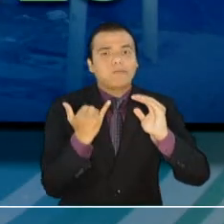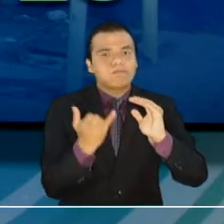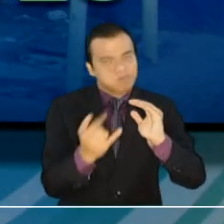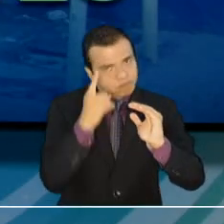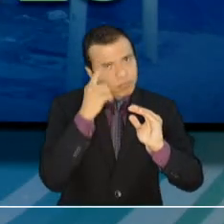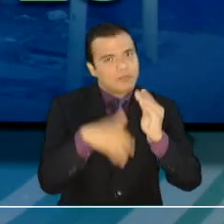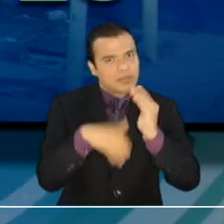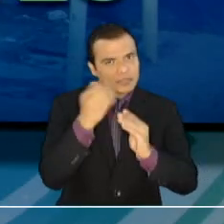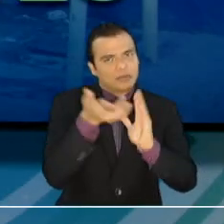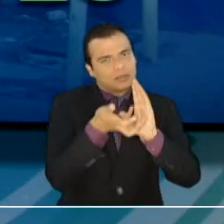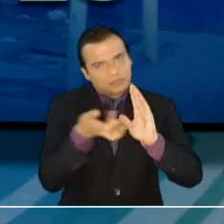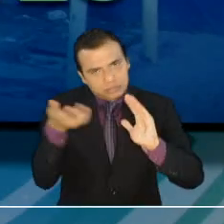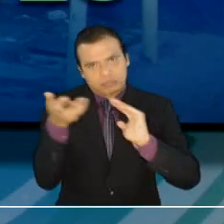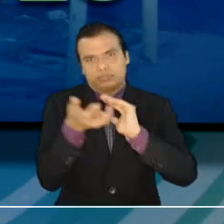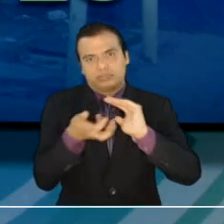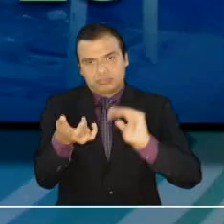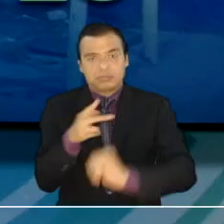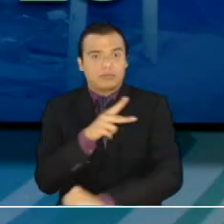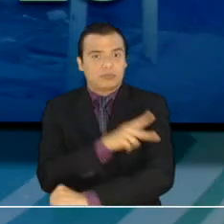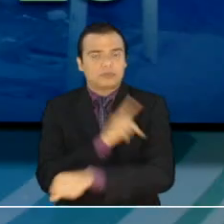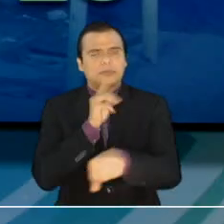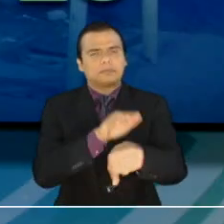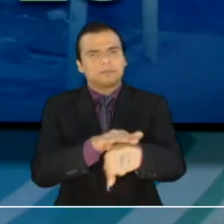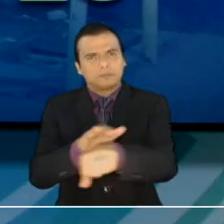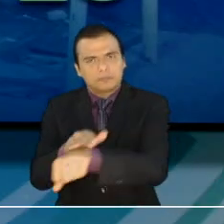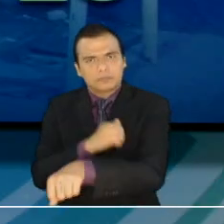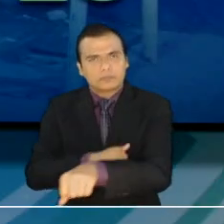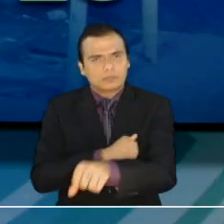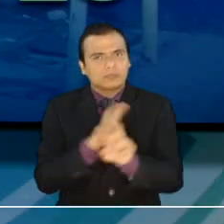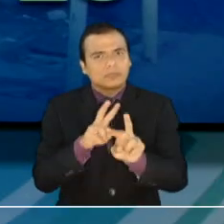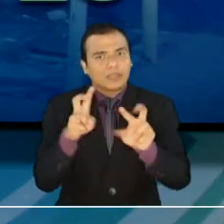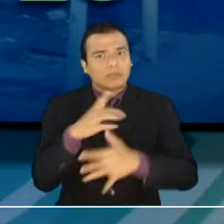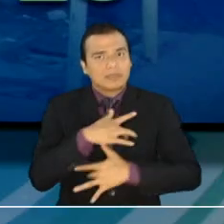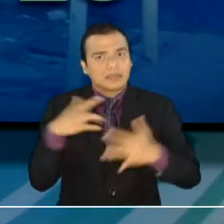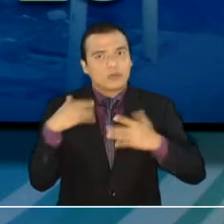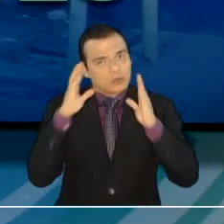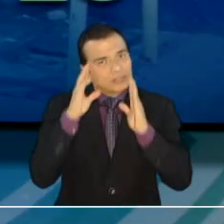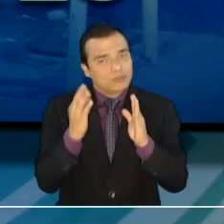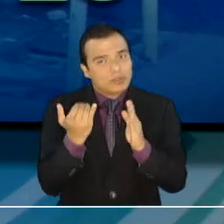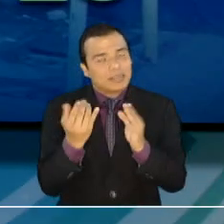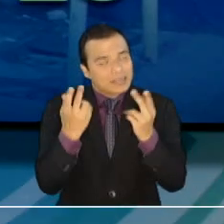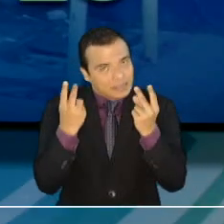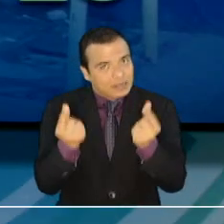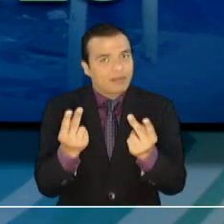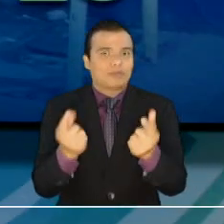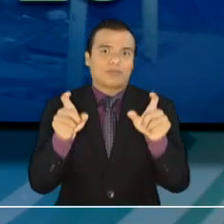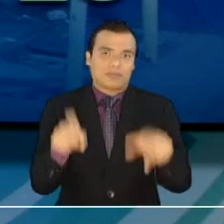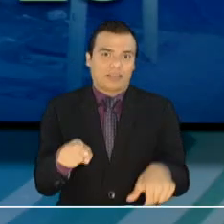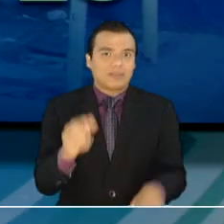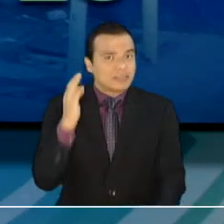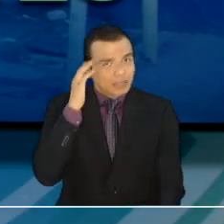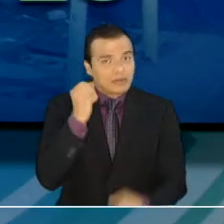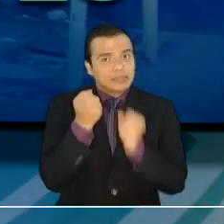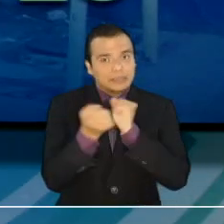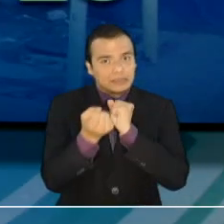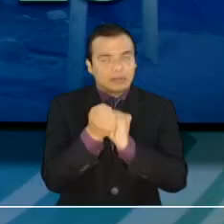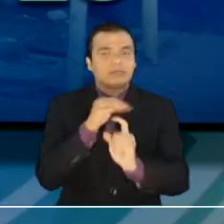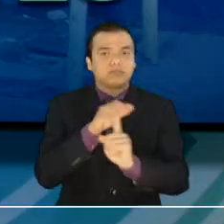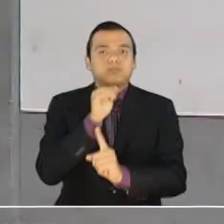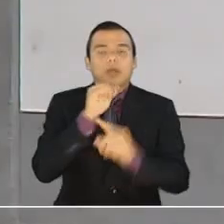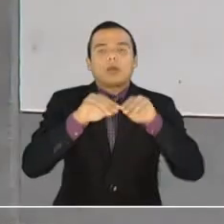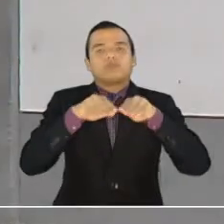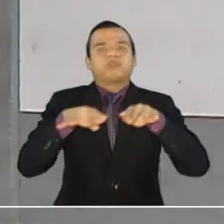personería de Cali pide que este proceso se acelere porque hay graves problemas de salud en algunos puntos de